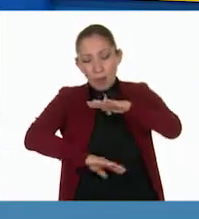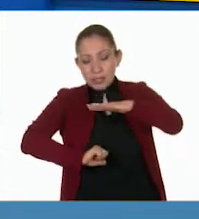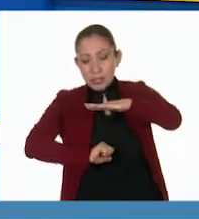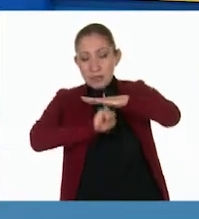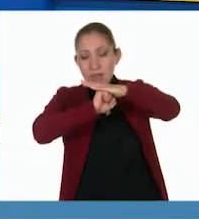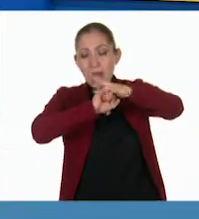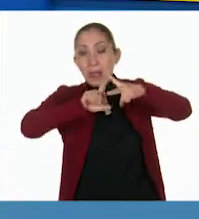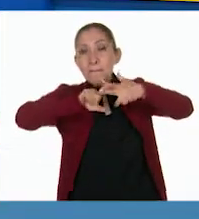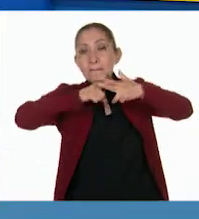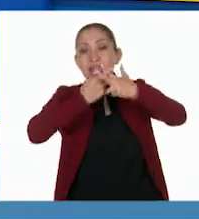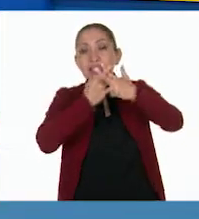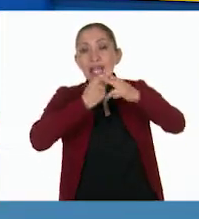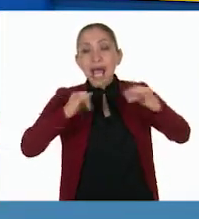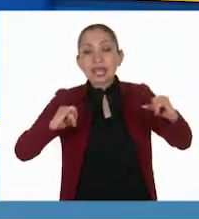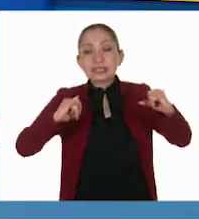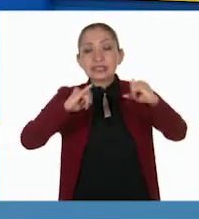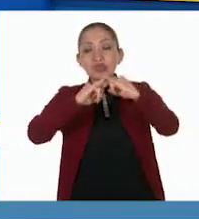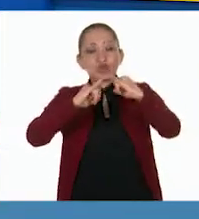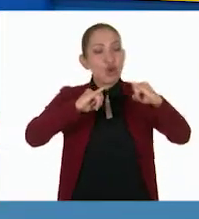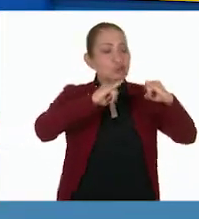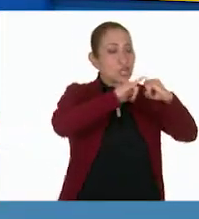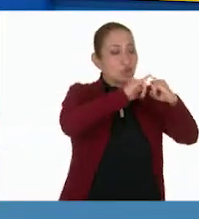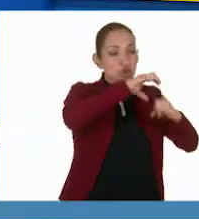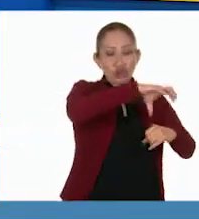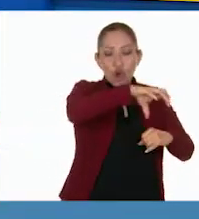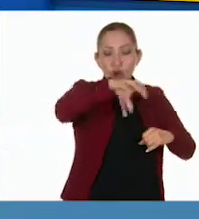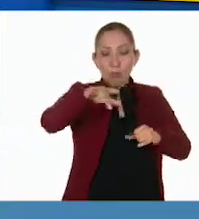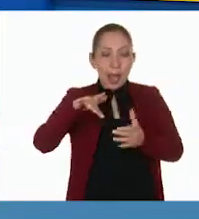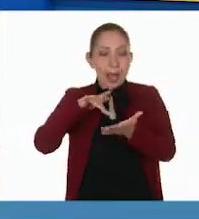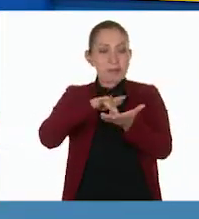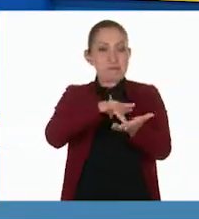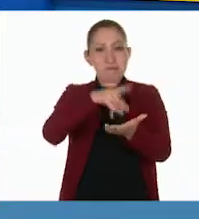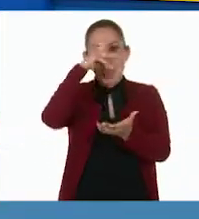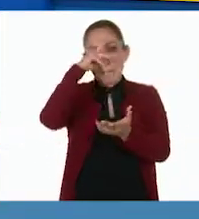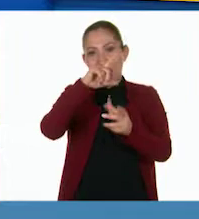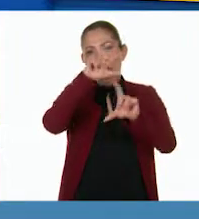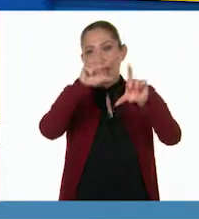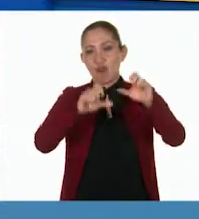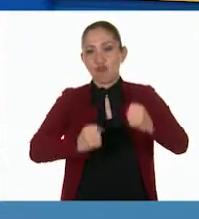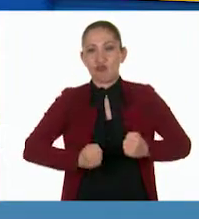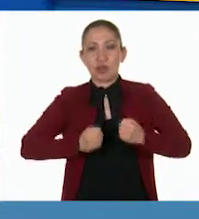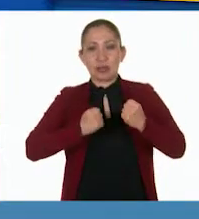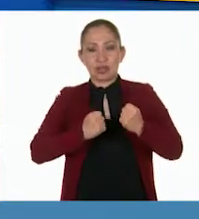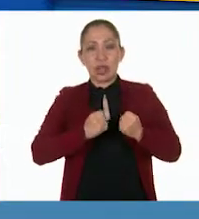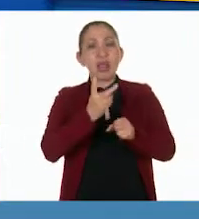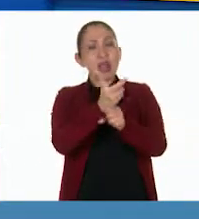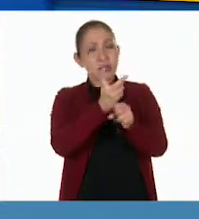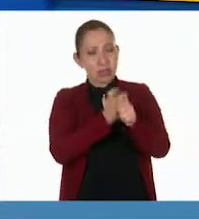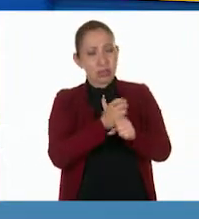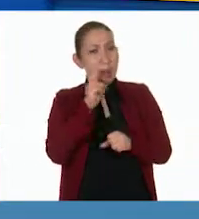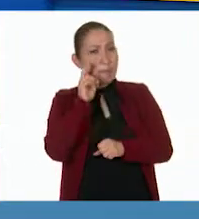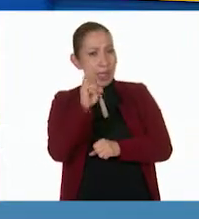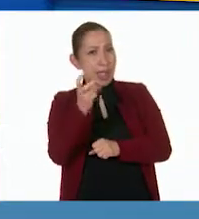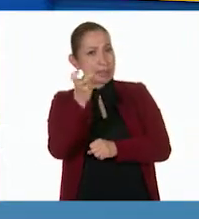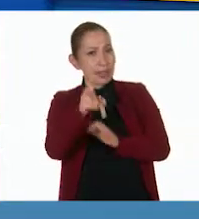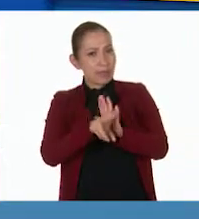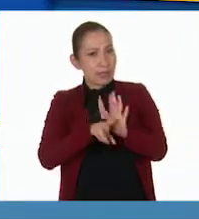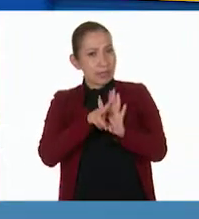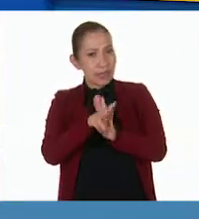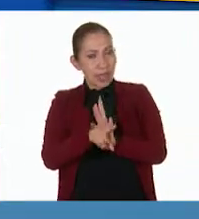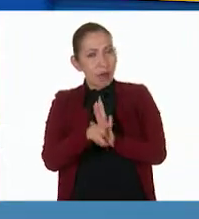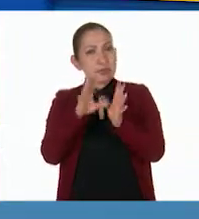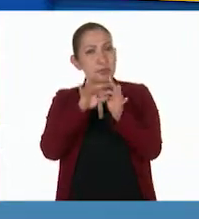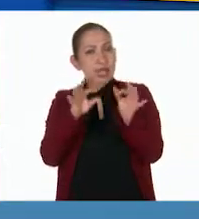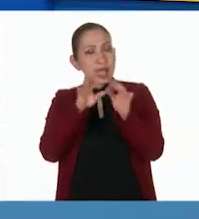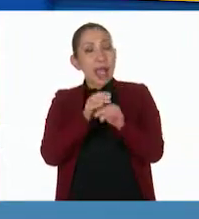el surgimiento de las instituciones que después fortalecieron al país. Les invitamos a que veamos el siguiente video que nos